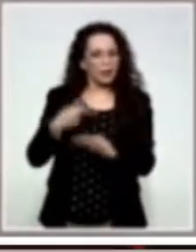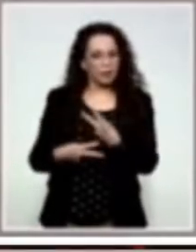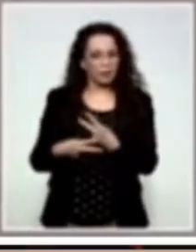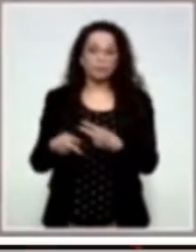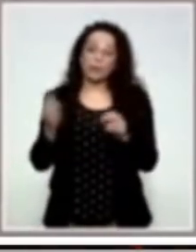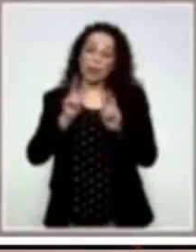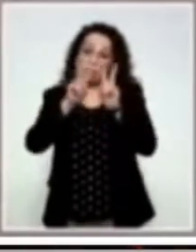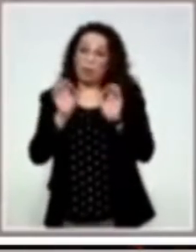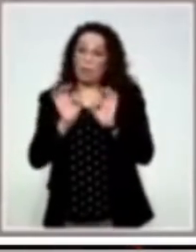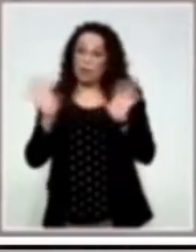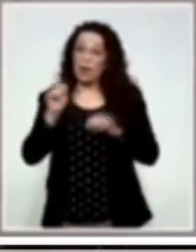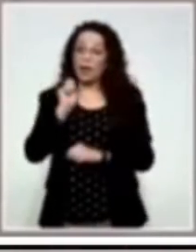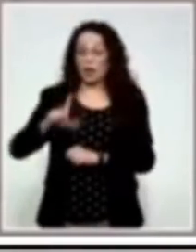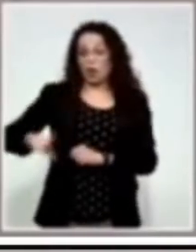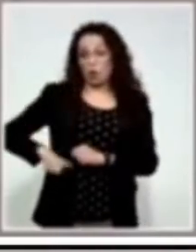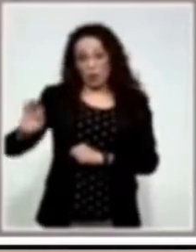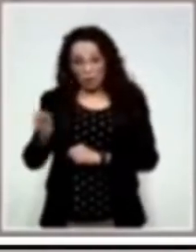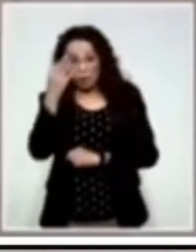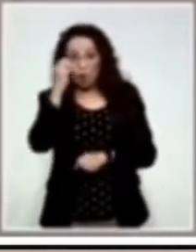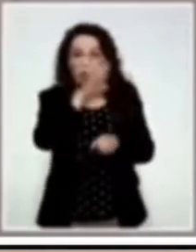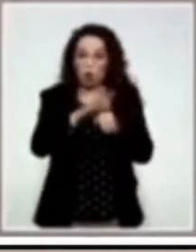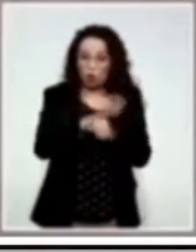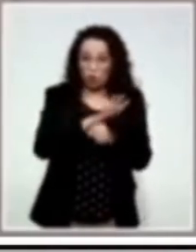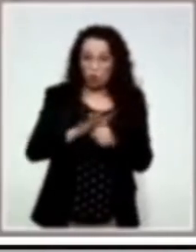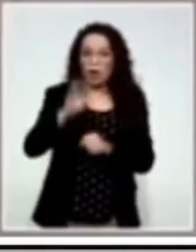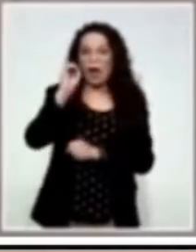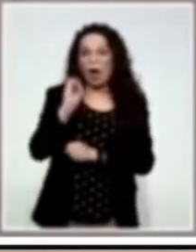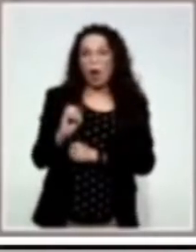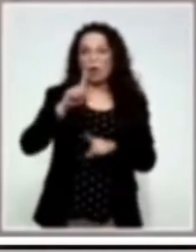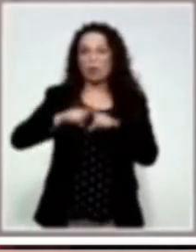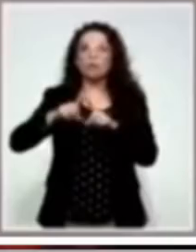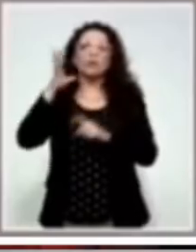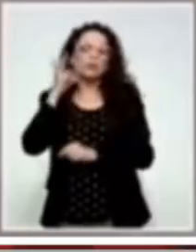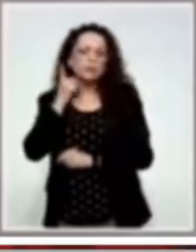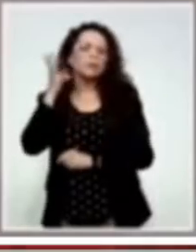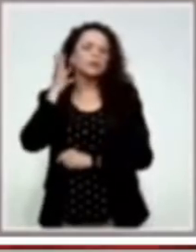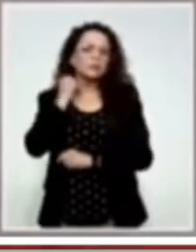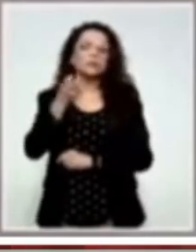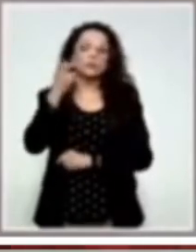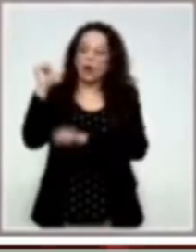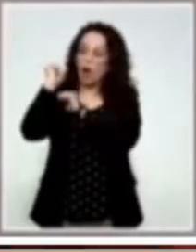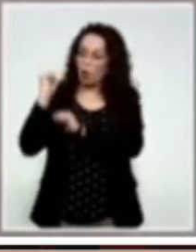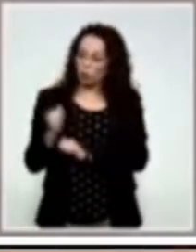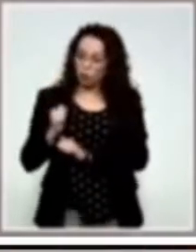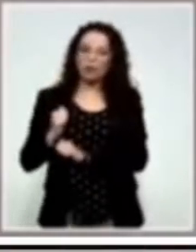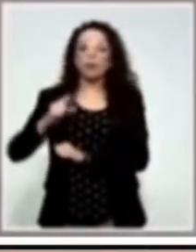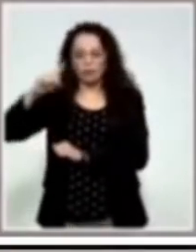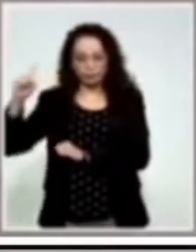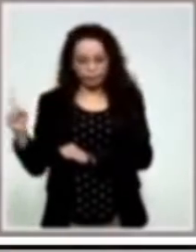gobierno federal o los gobiernos locales o los poderes legislativos, las autoridades vienen a hacer valer sus